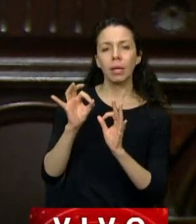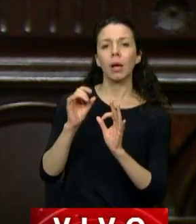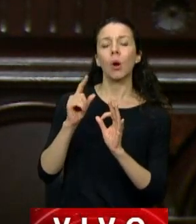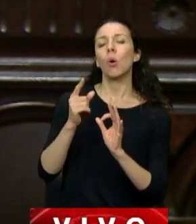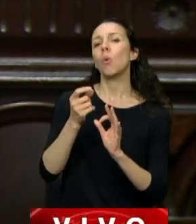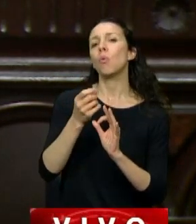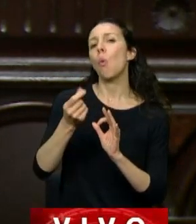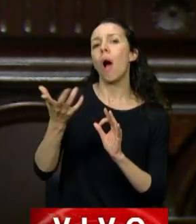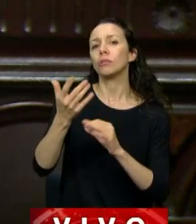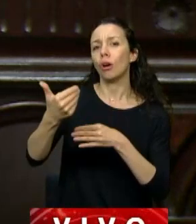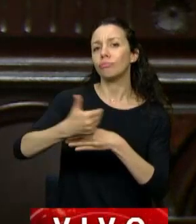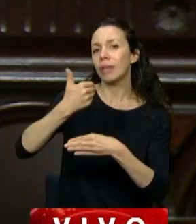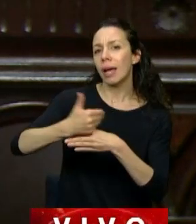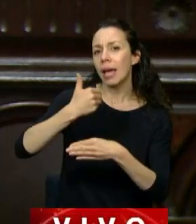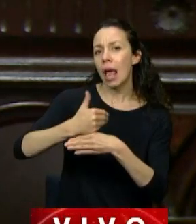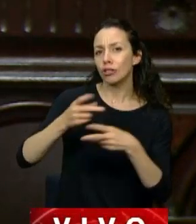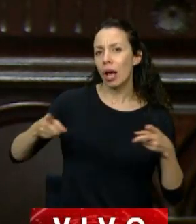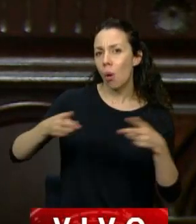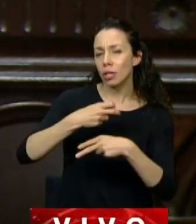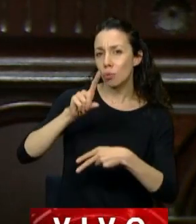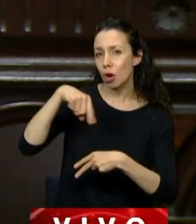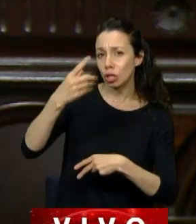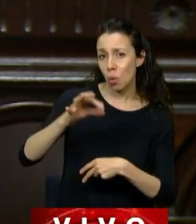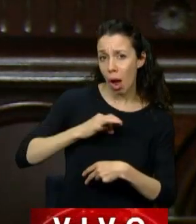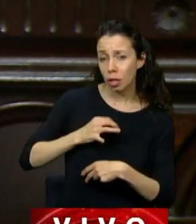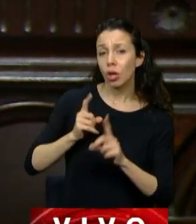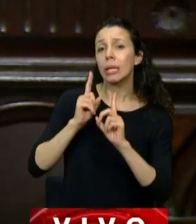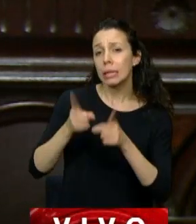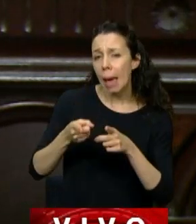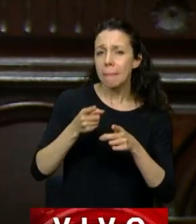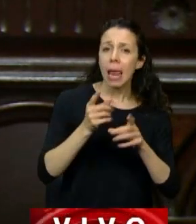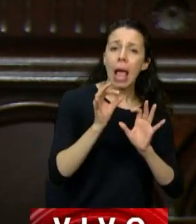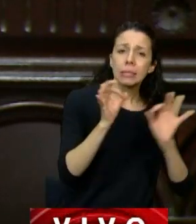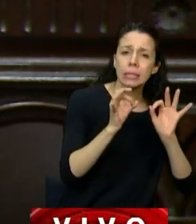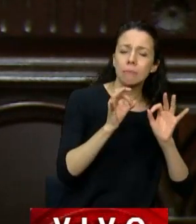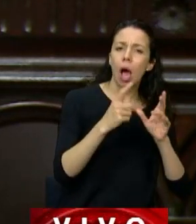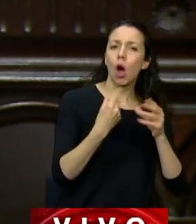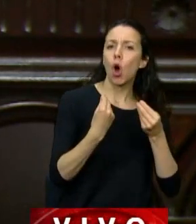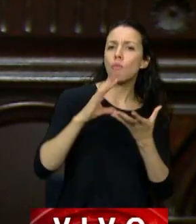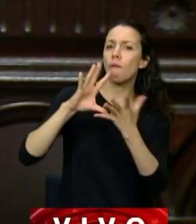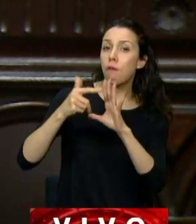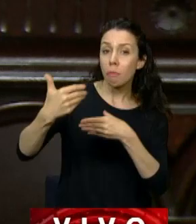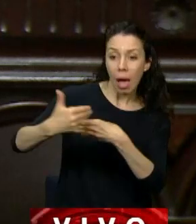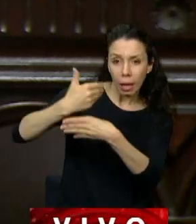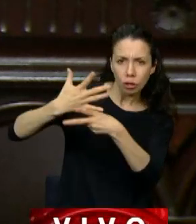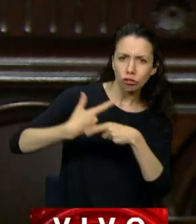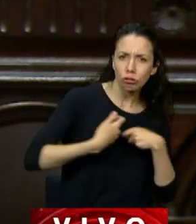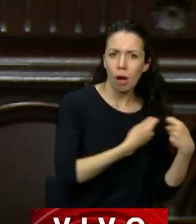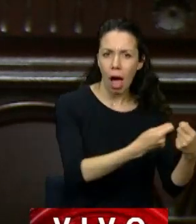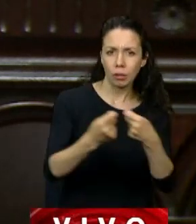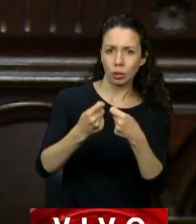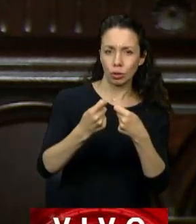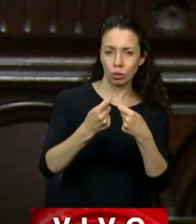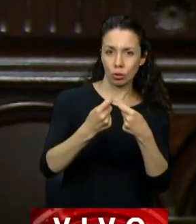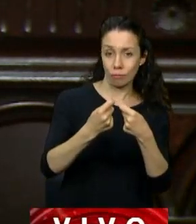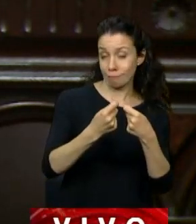próximo y también hace una estimación de dónde van a ser usados esos recursos en el año 2023